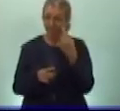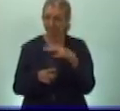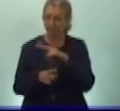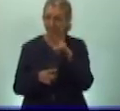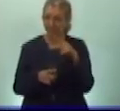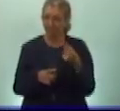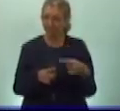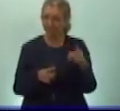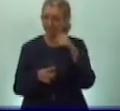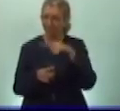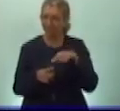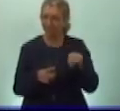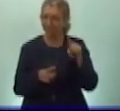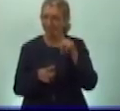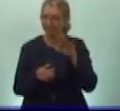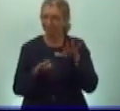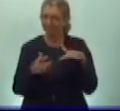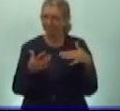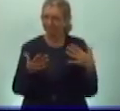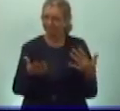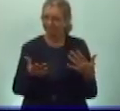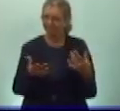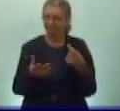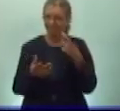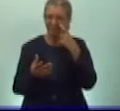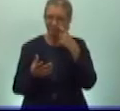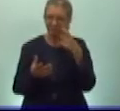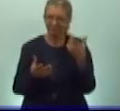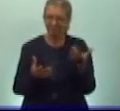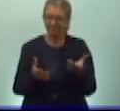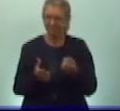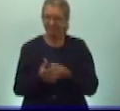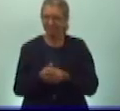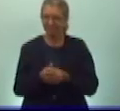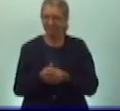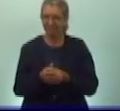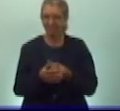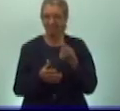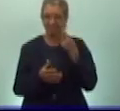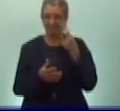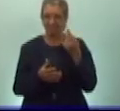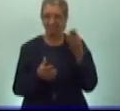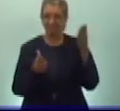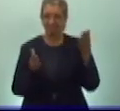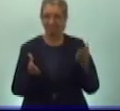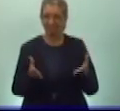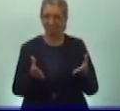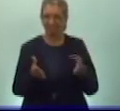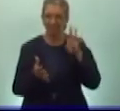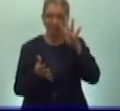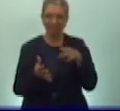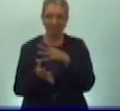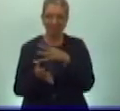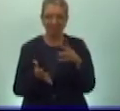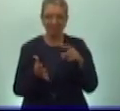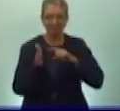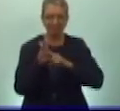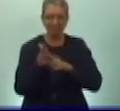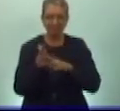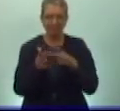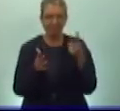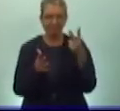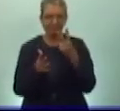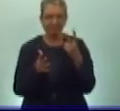estos productos en cuanto a su terminación. Observen. Fíjense que aquí tenemos el resultado de todos los productos